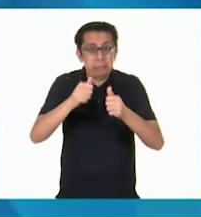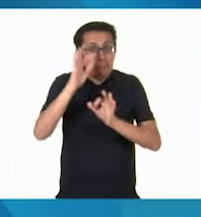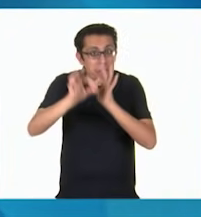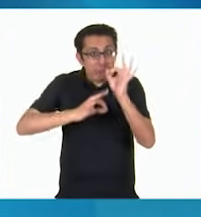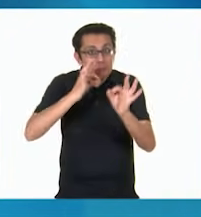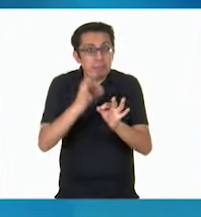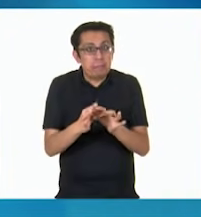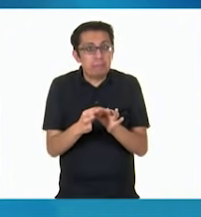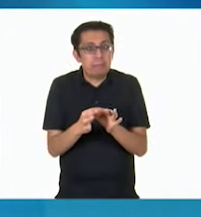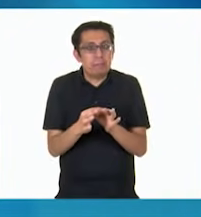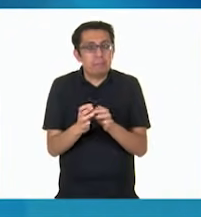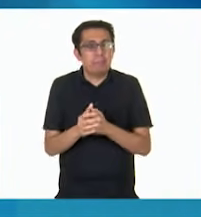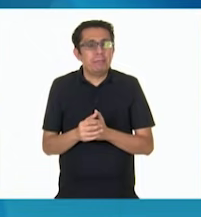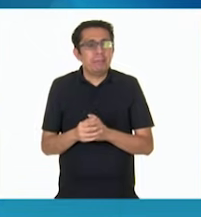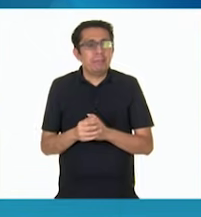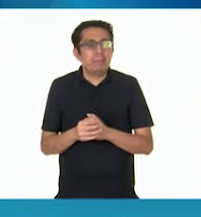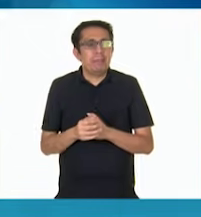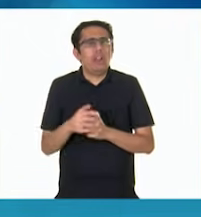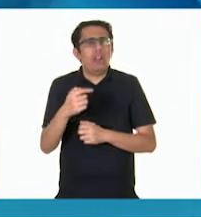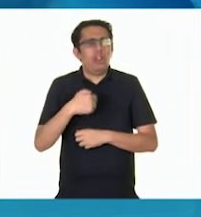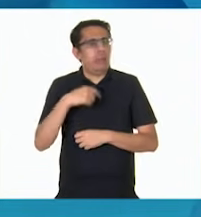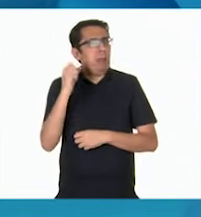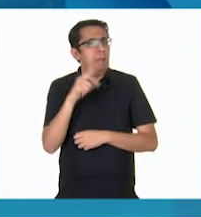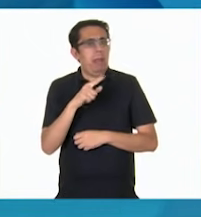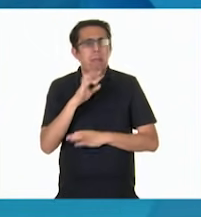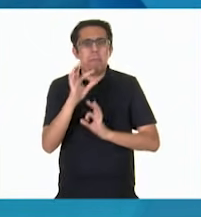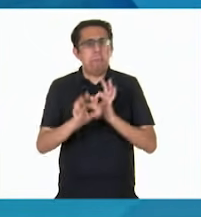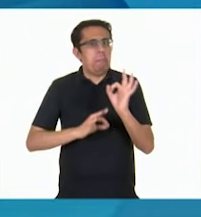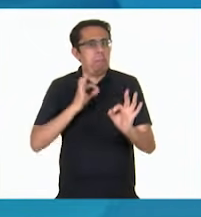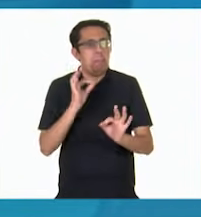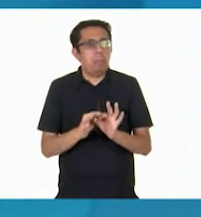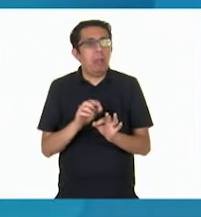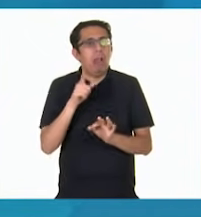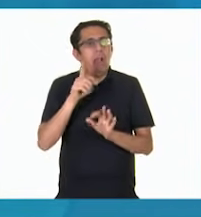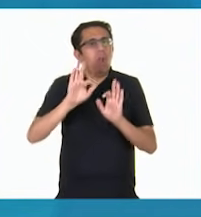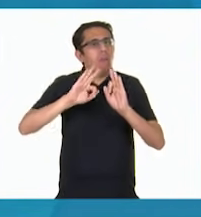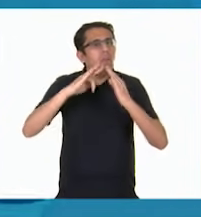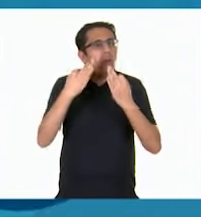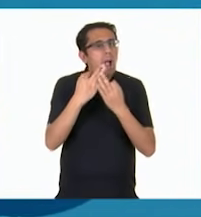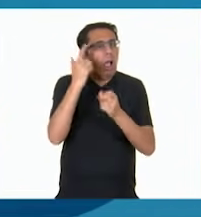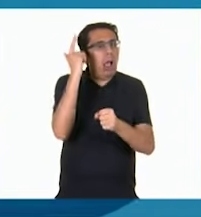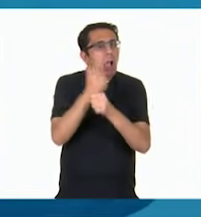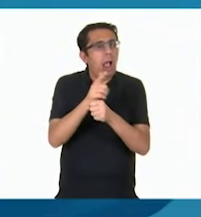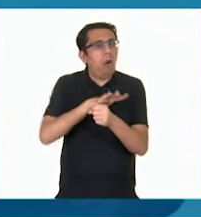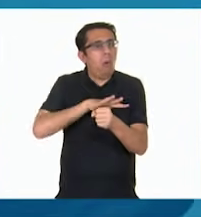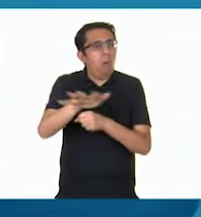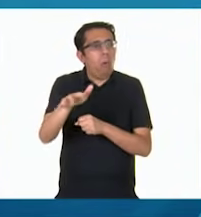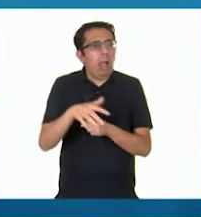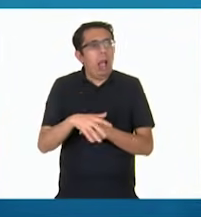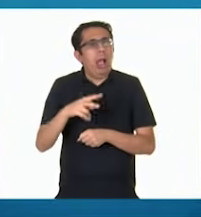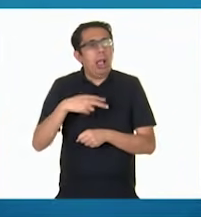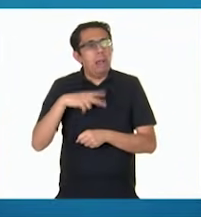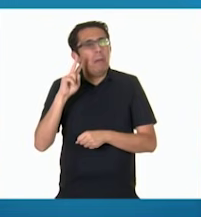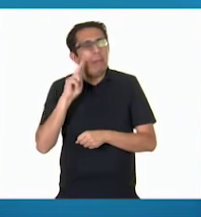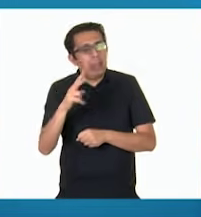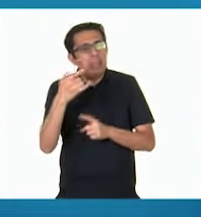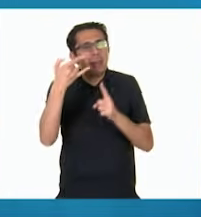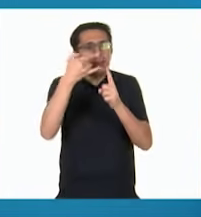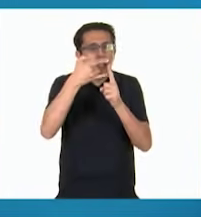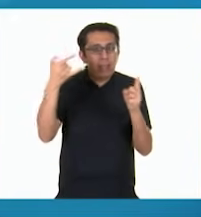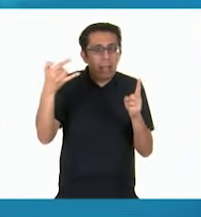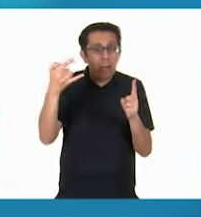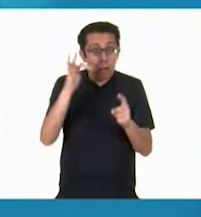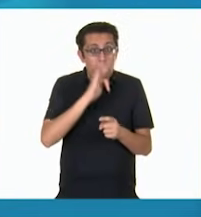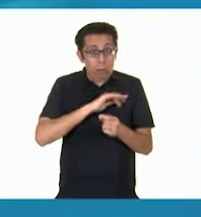listos? ¡Listos, maestro! Yo también estoy súper lista. ¿Qué figura ves, Ale? Yo ya vi los rectángulos.